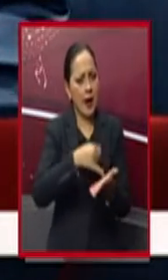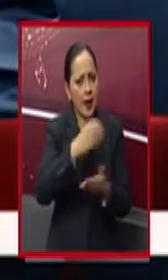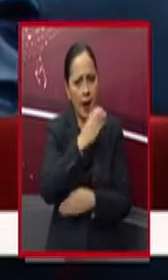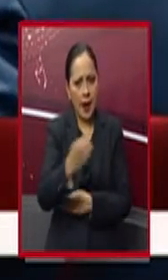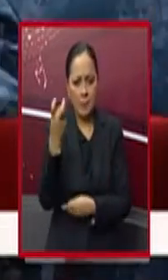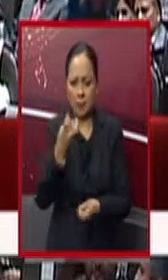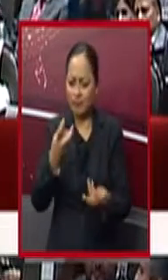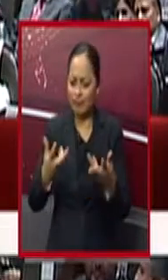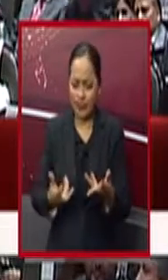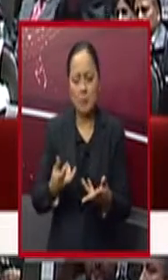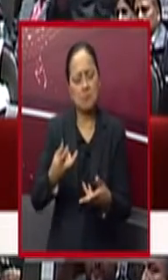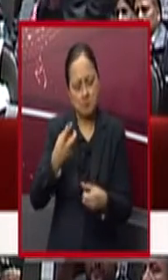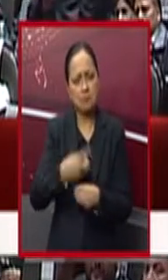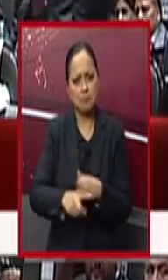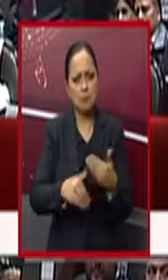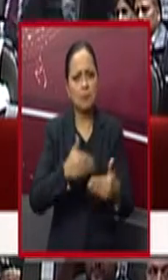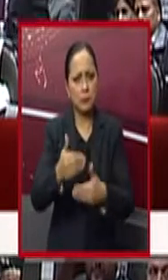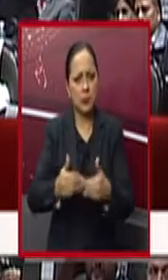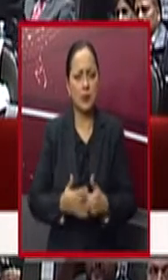inflacionarios.